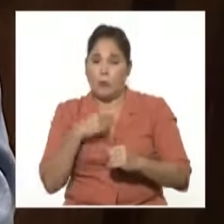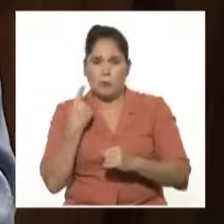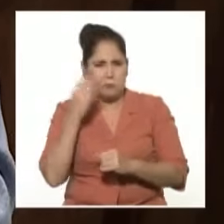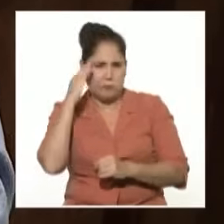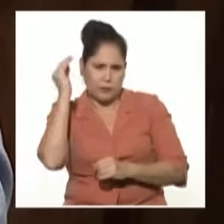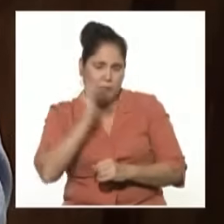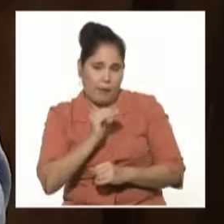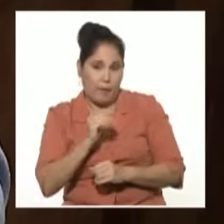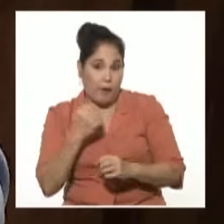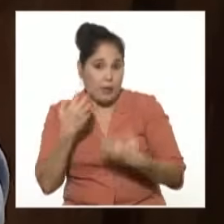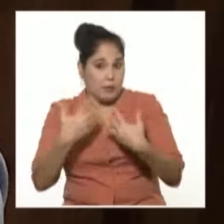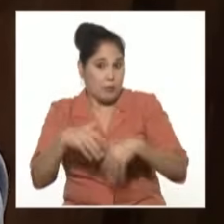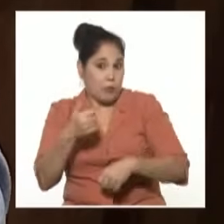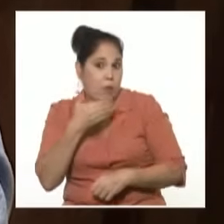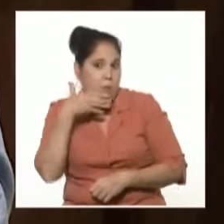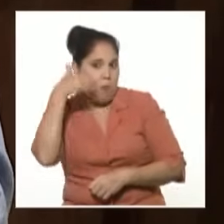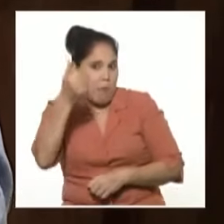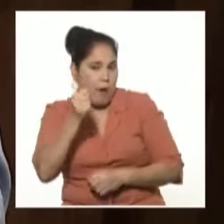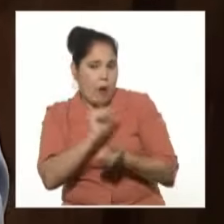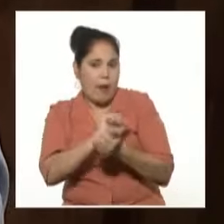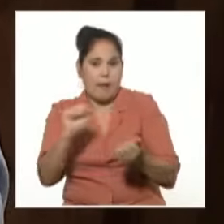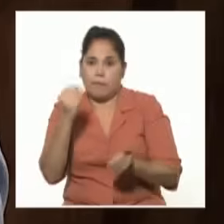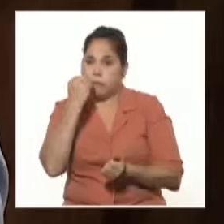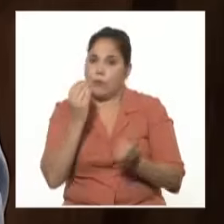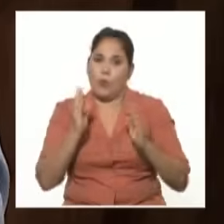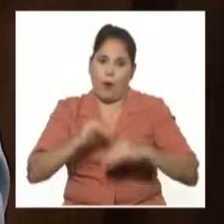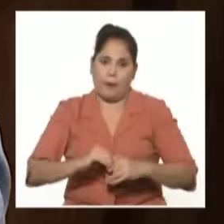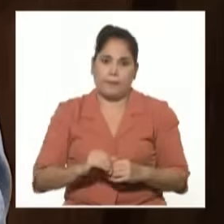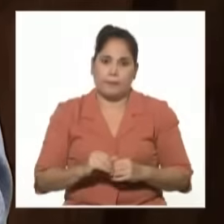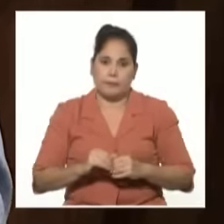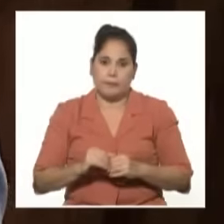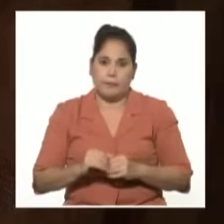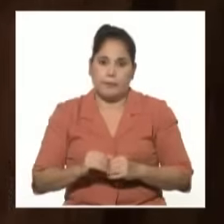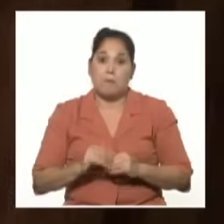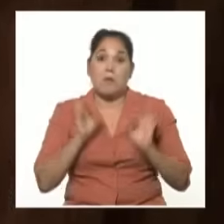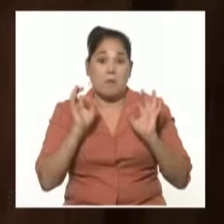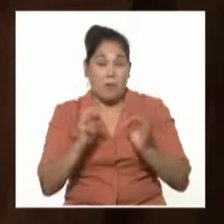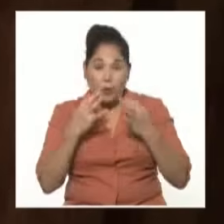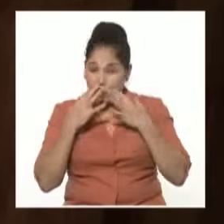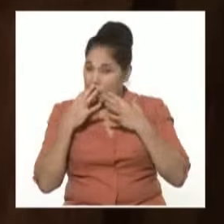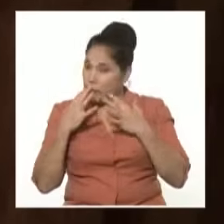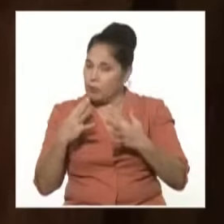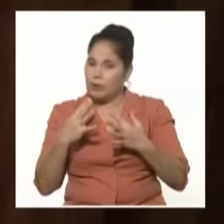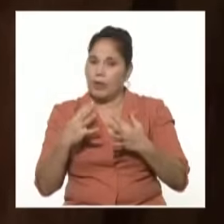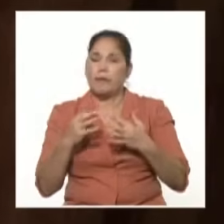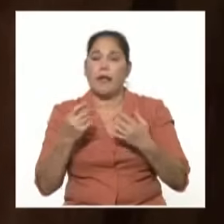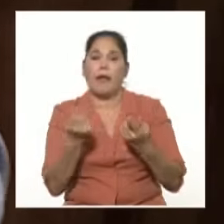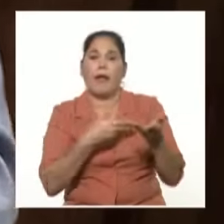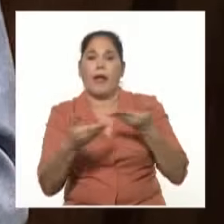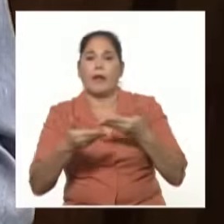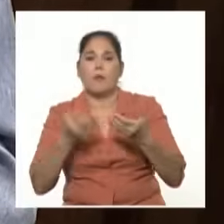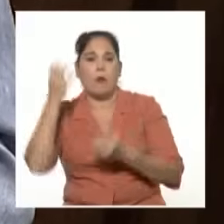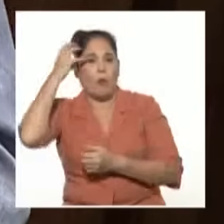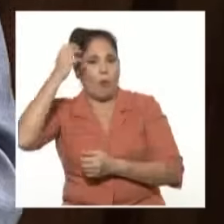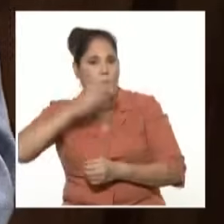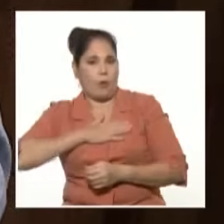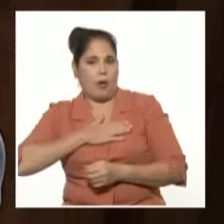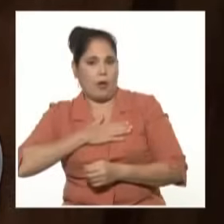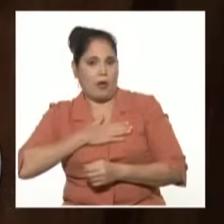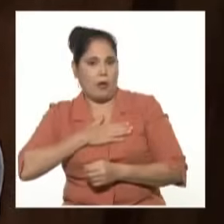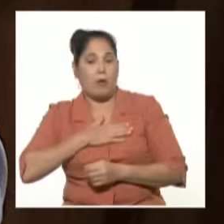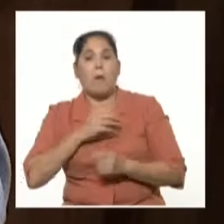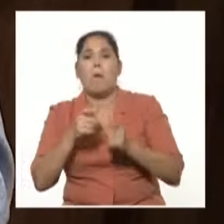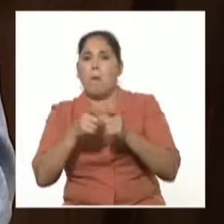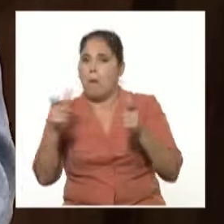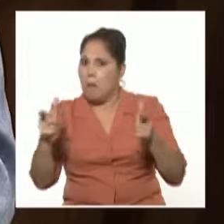sin eficiencia económica no hay soberanía posible. Por tanto, es imprescindible dar un salto en la gestión de la empresa estatal. Se ampliarán